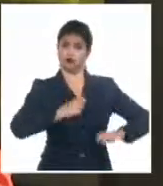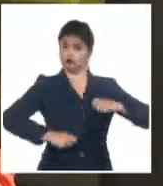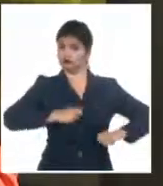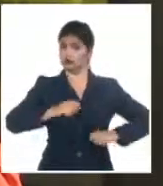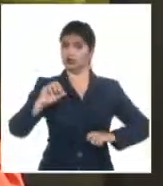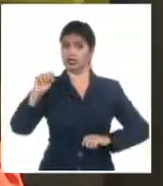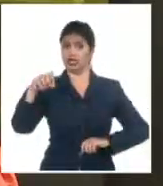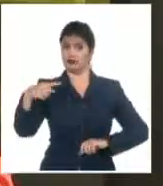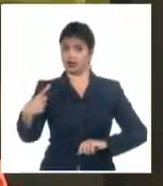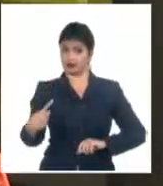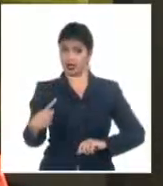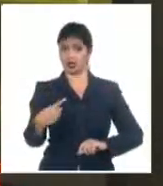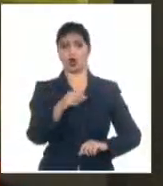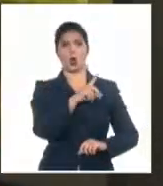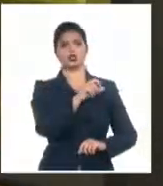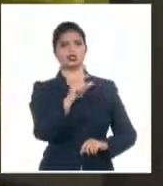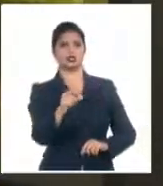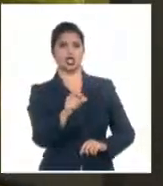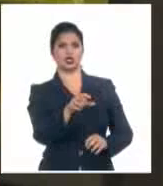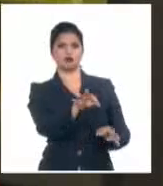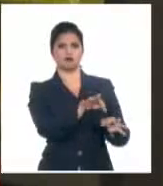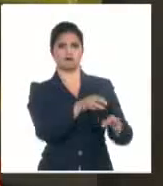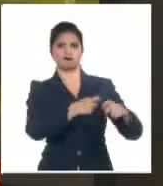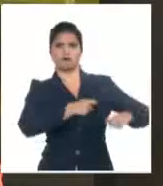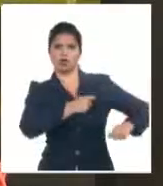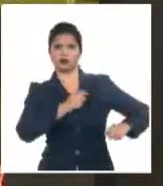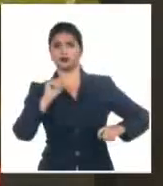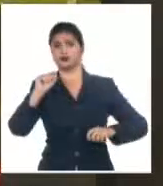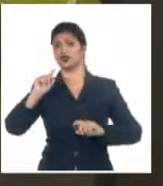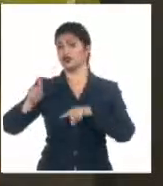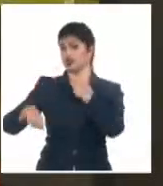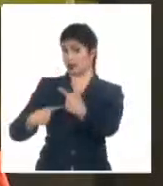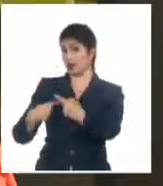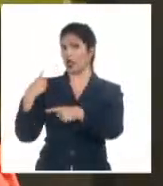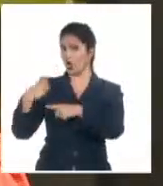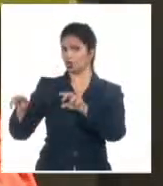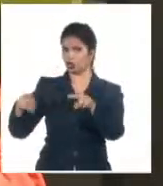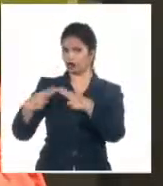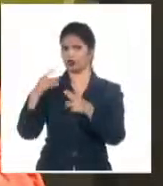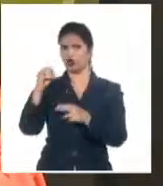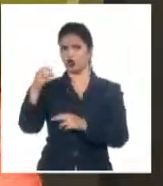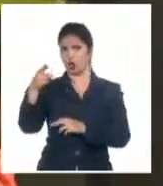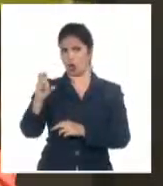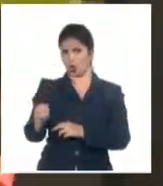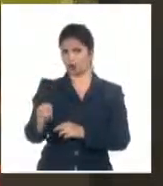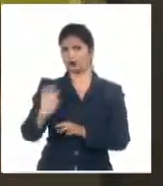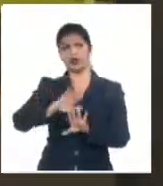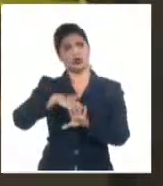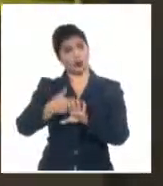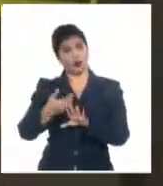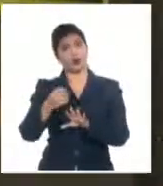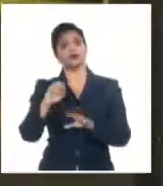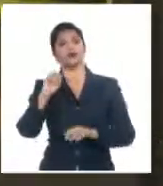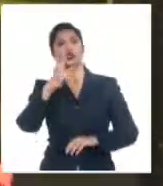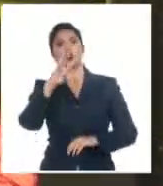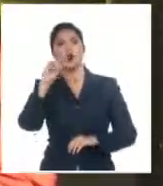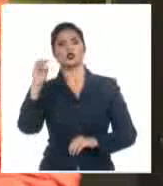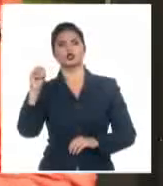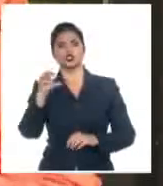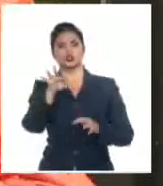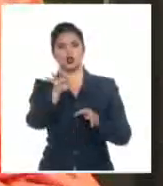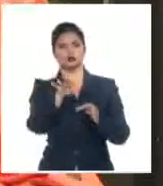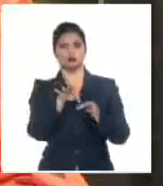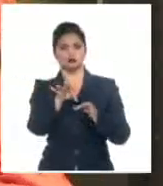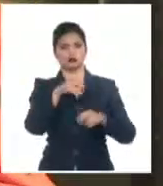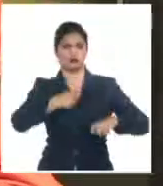en las eliminatorias de los 100 y buscando después la medalla de oro, y faltaría ya para los días finales los 400 metros planos. Antes de